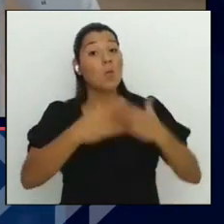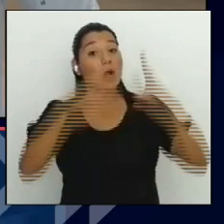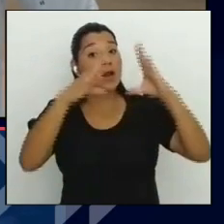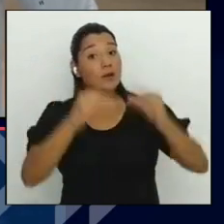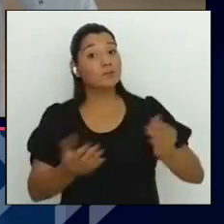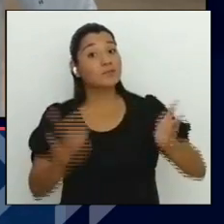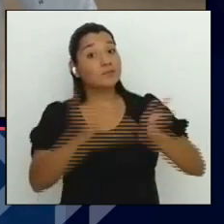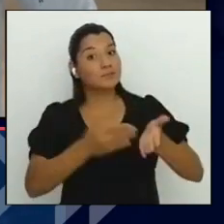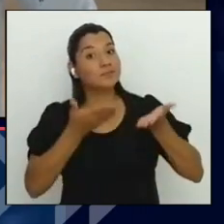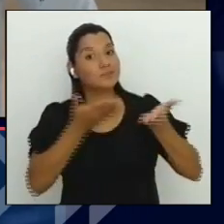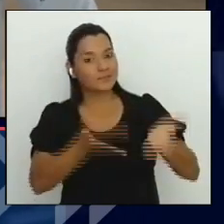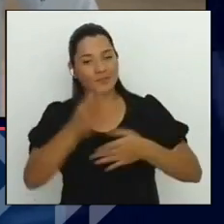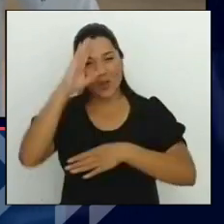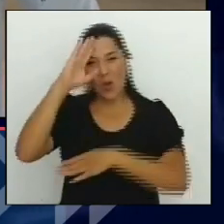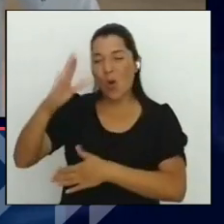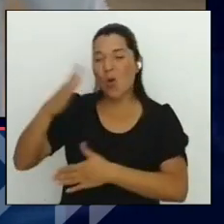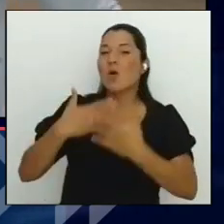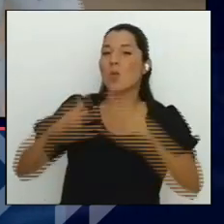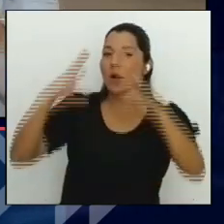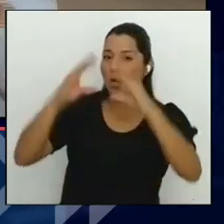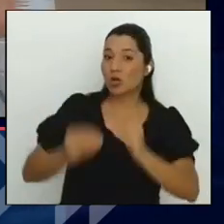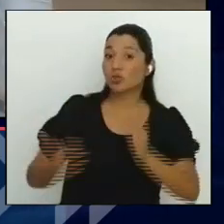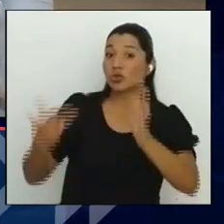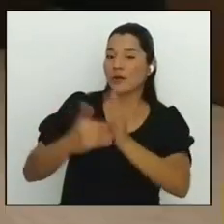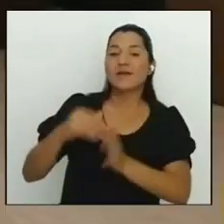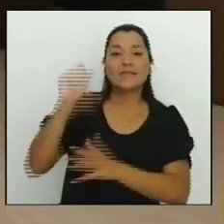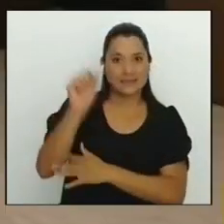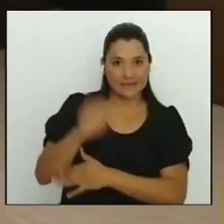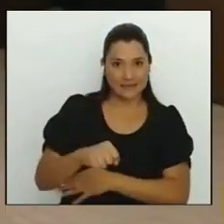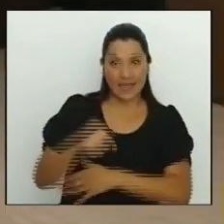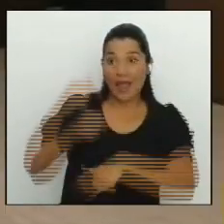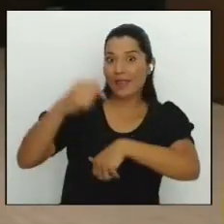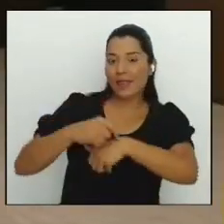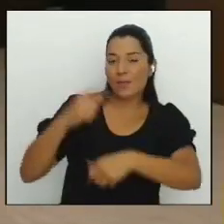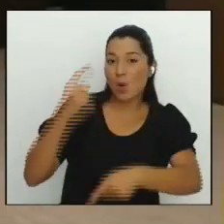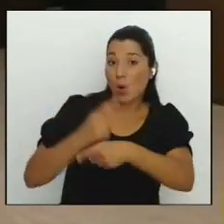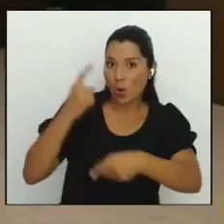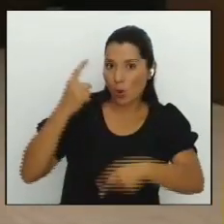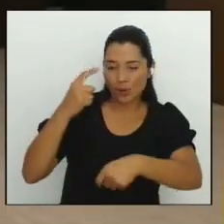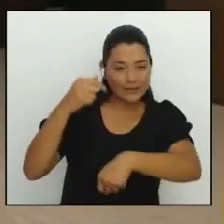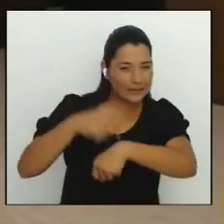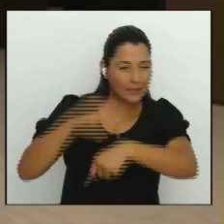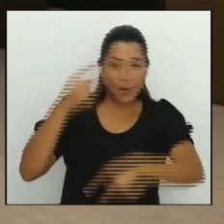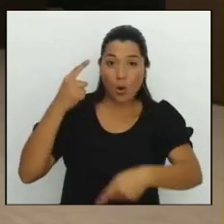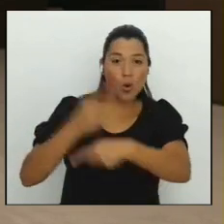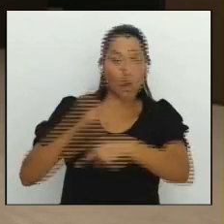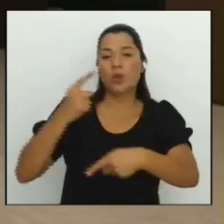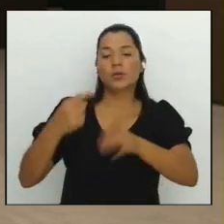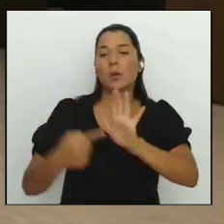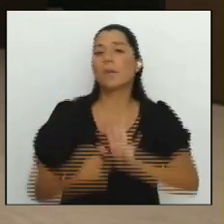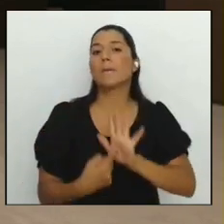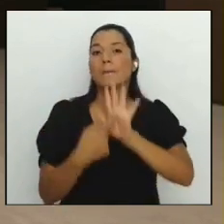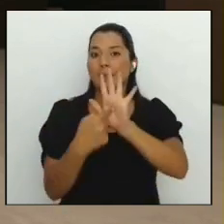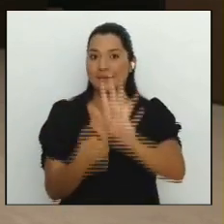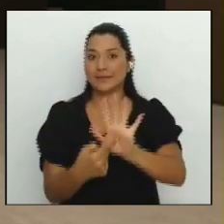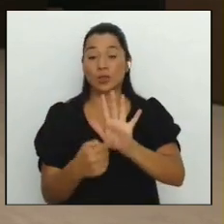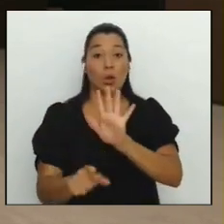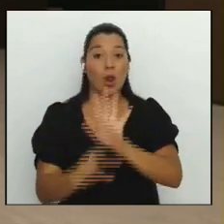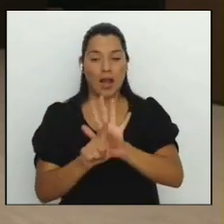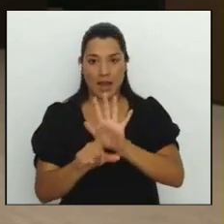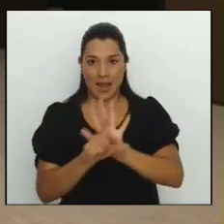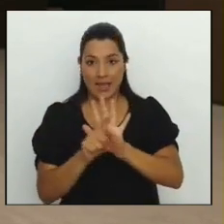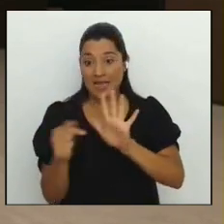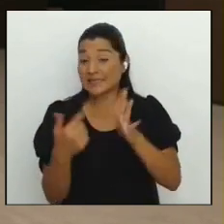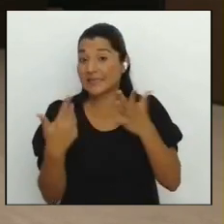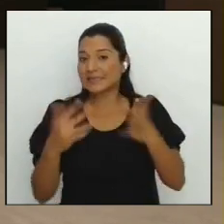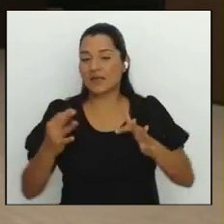Hola Melissa, buenas noches nuevamente. Así es, a tiempo, apenas a tiempo se presentó esta ley ya de manera oficial, que de